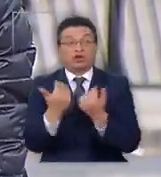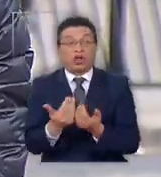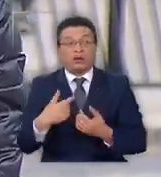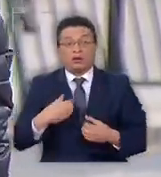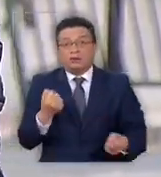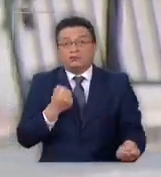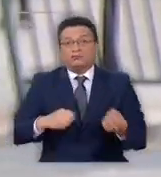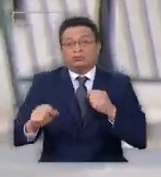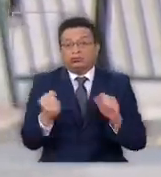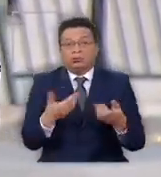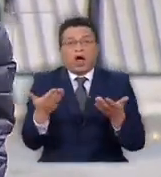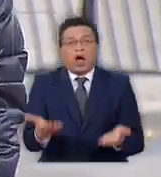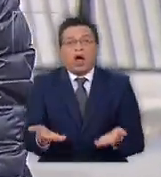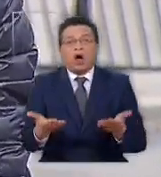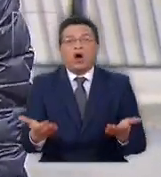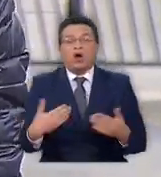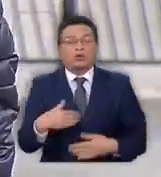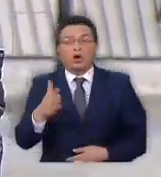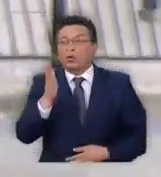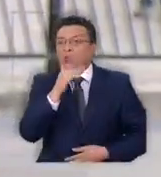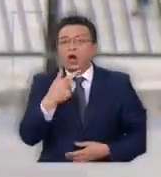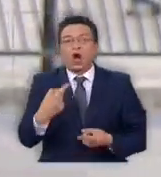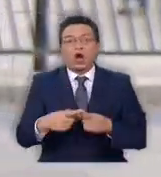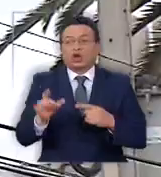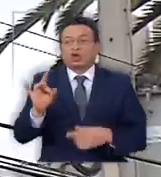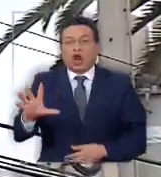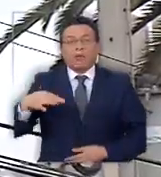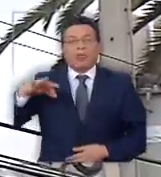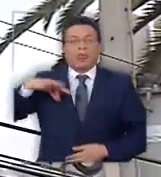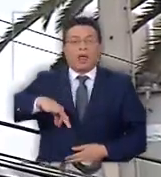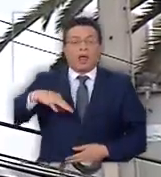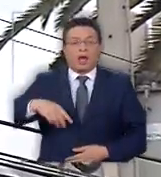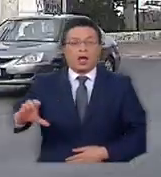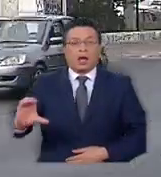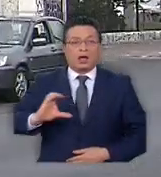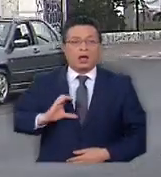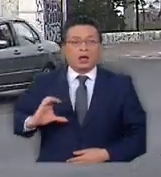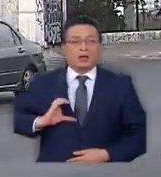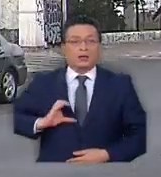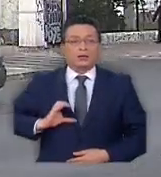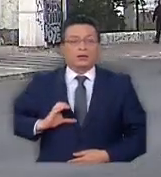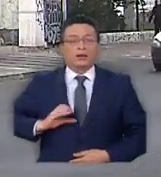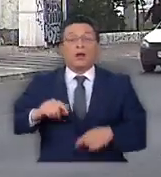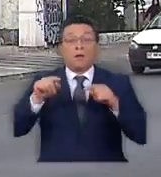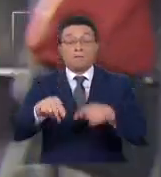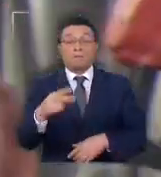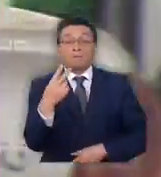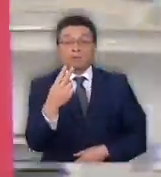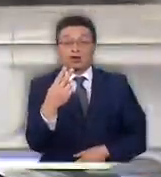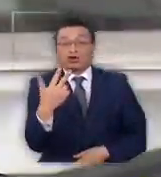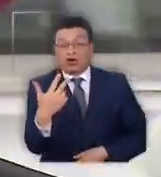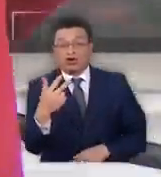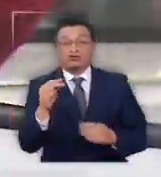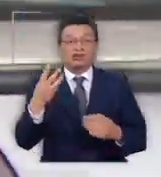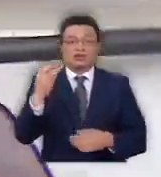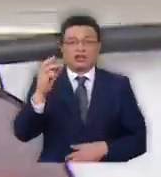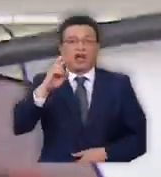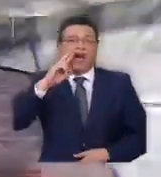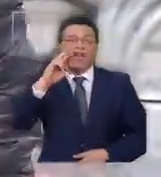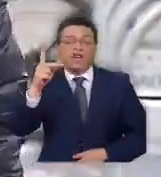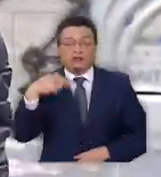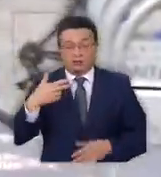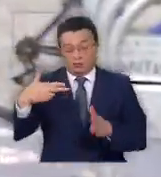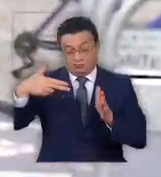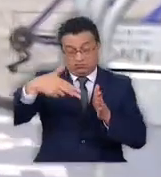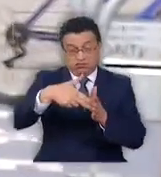muy desesperada ahora porque no tengo otra entrada más que esa. Como el 28 o 30 de abril, eché bencina